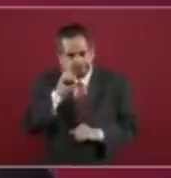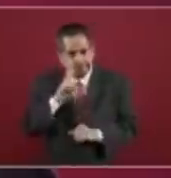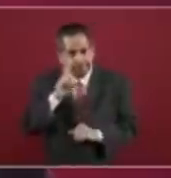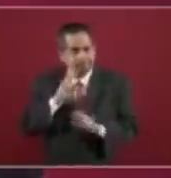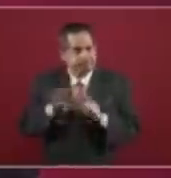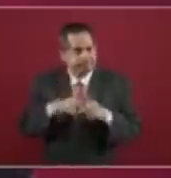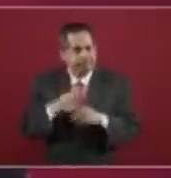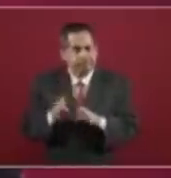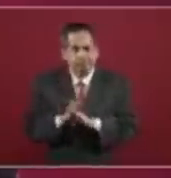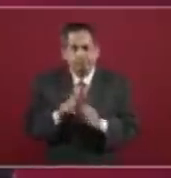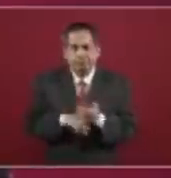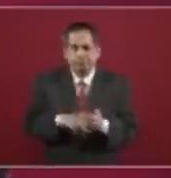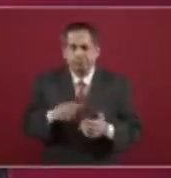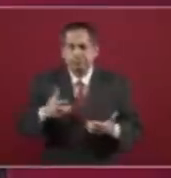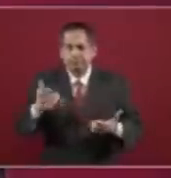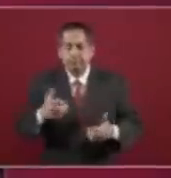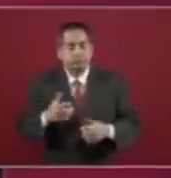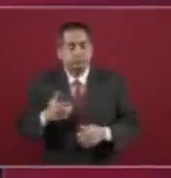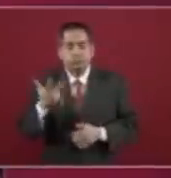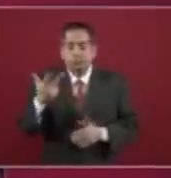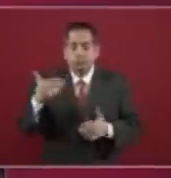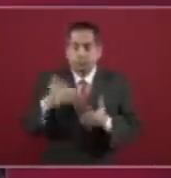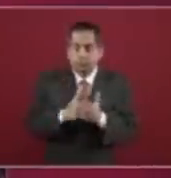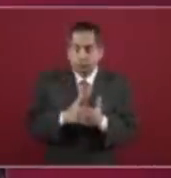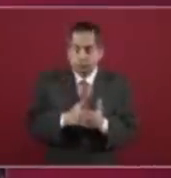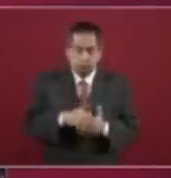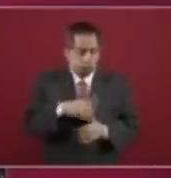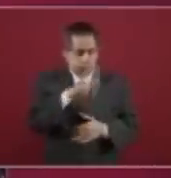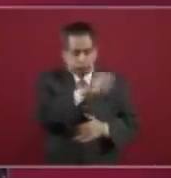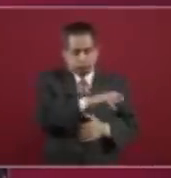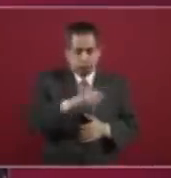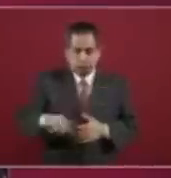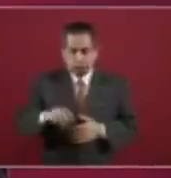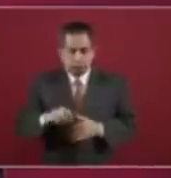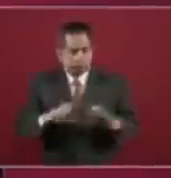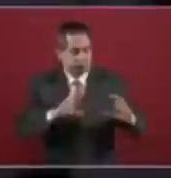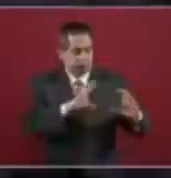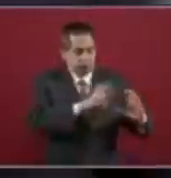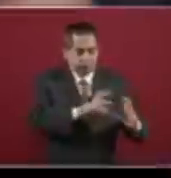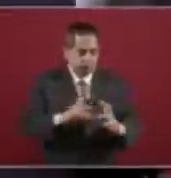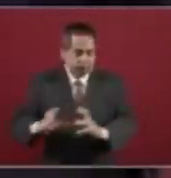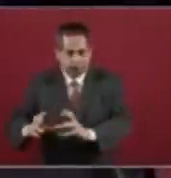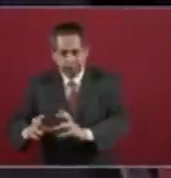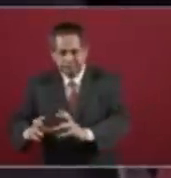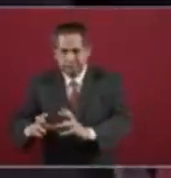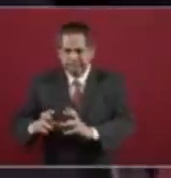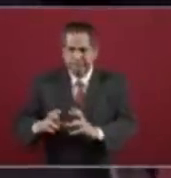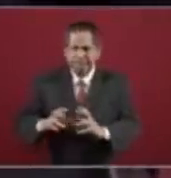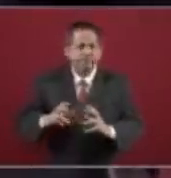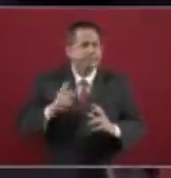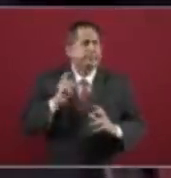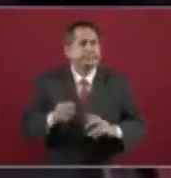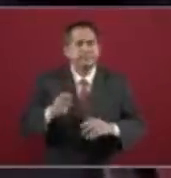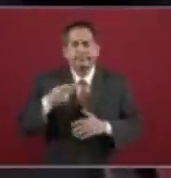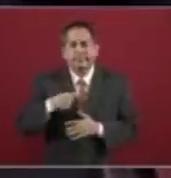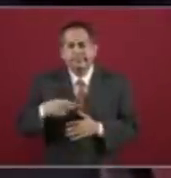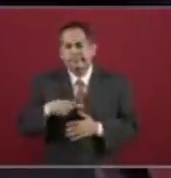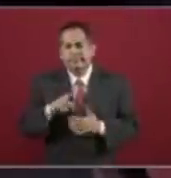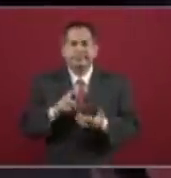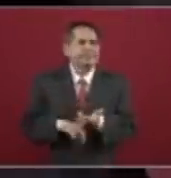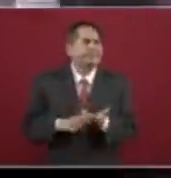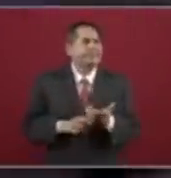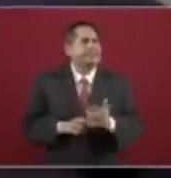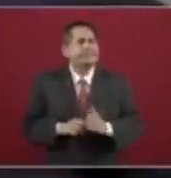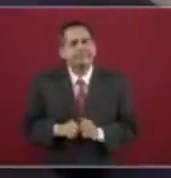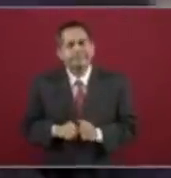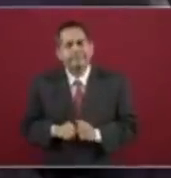a constituir 8,000 centros integradores, que son poblaciones